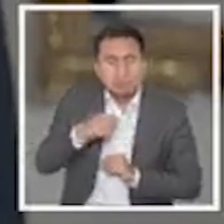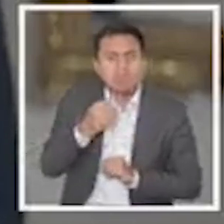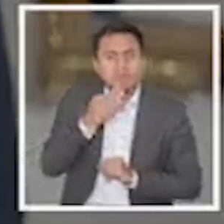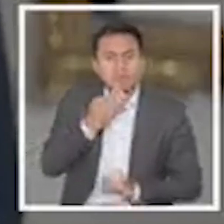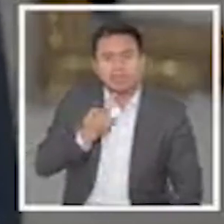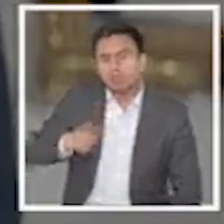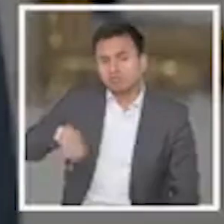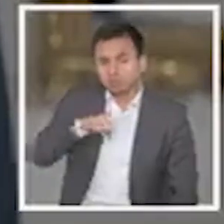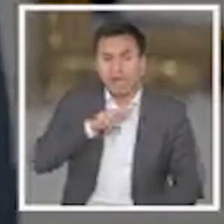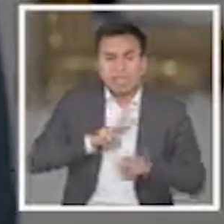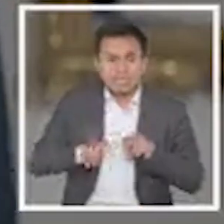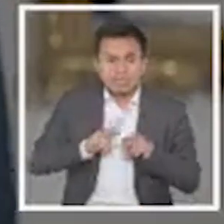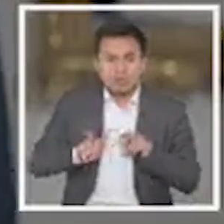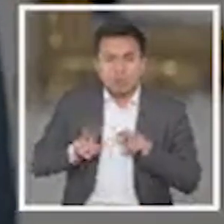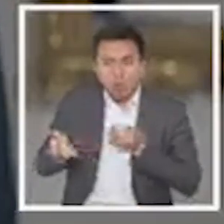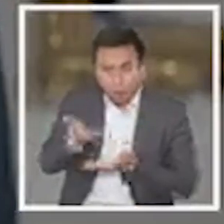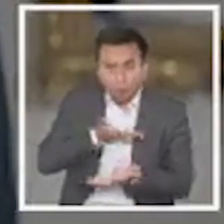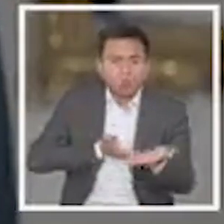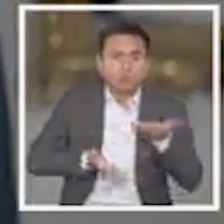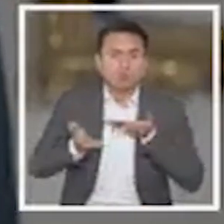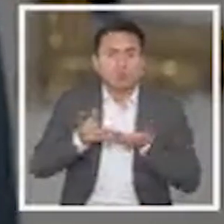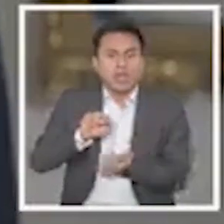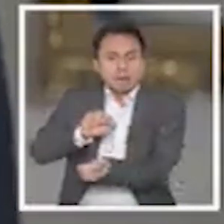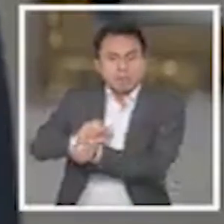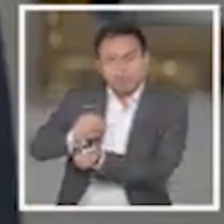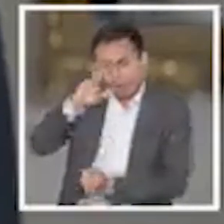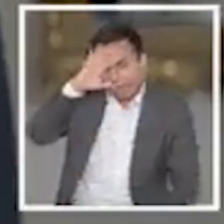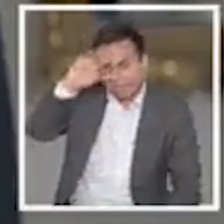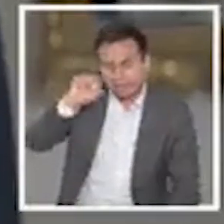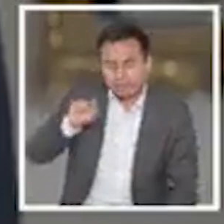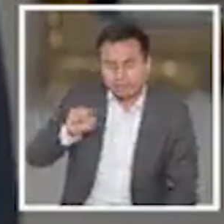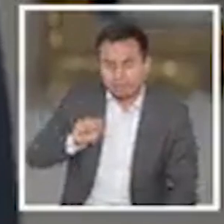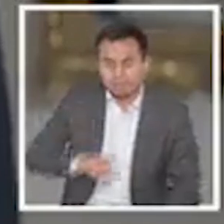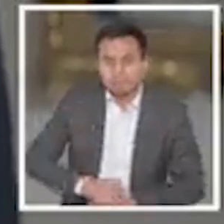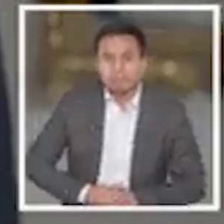también estamos haciendo en conjunto con nuestros hermanos argentinos.